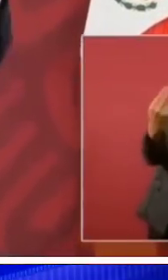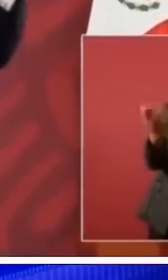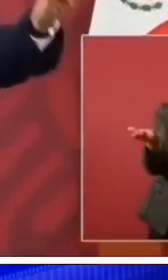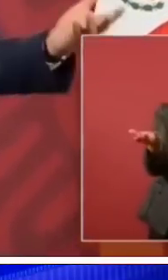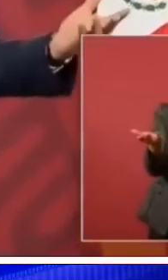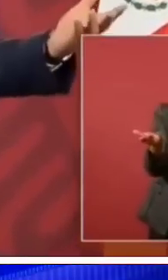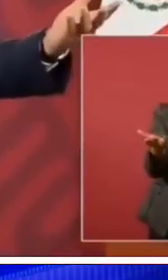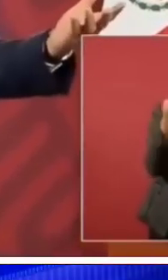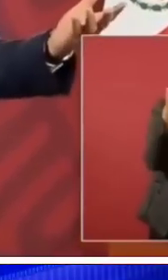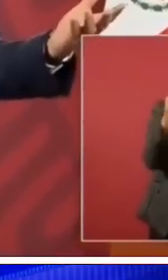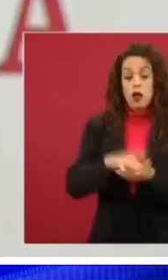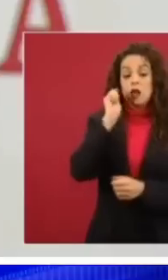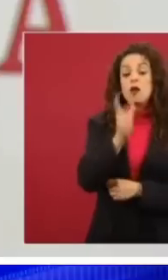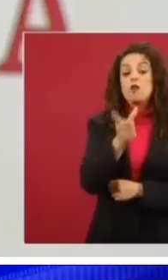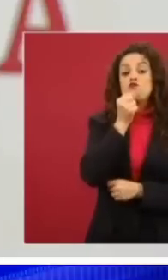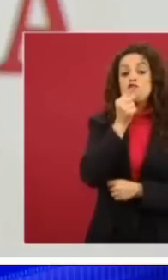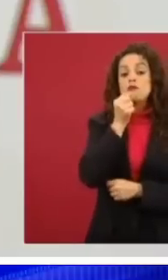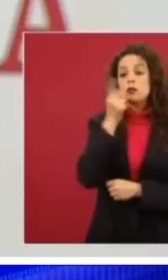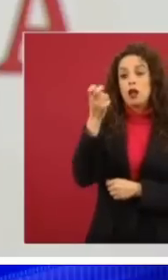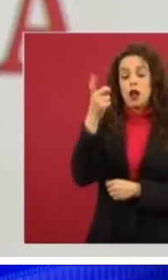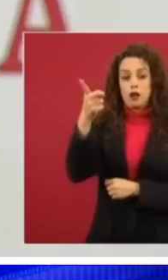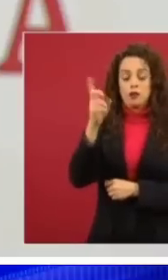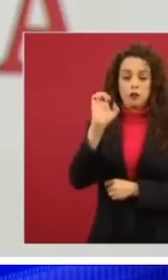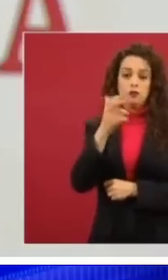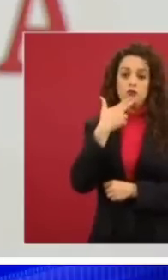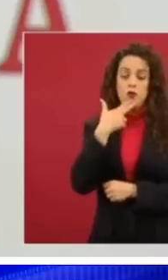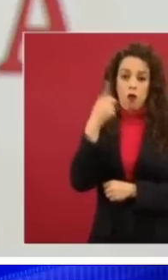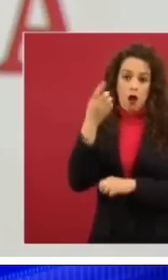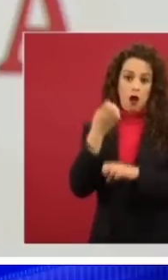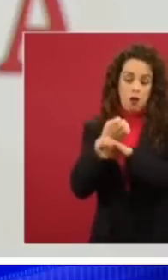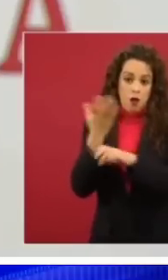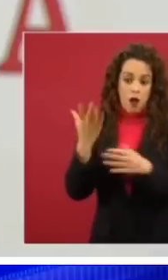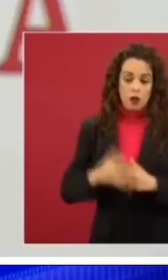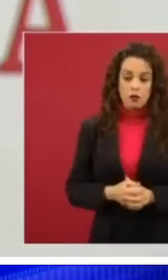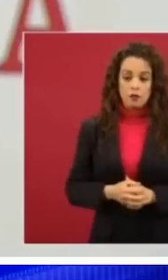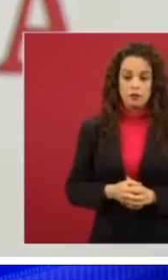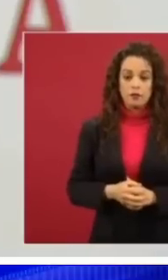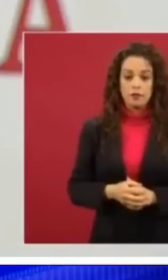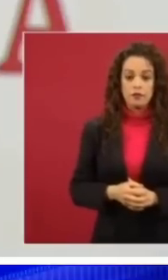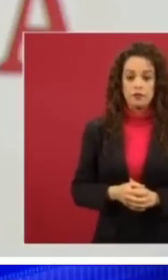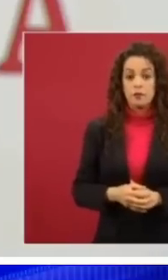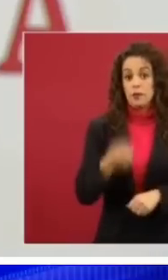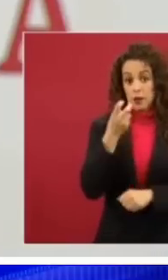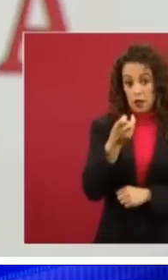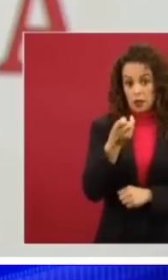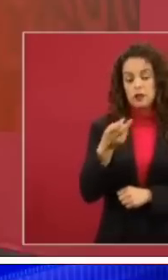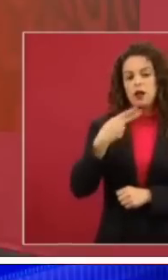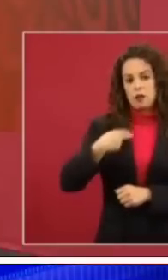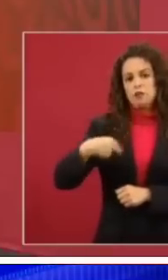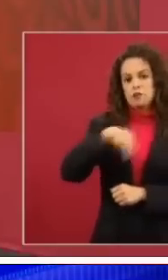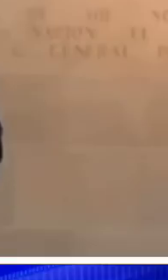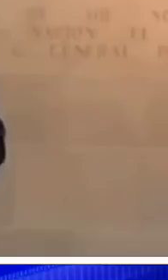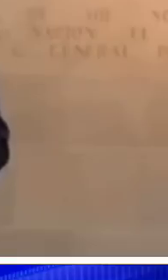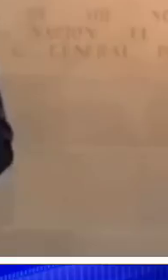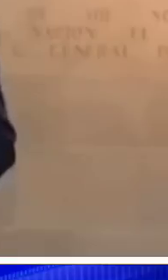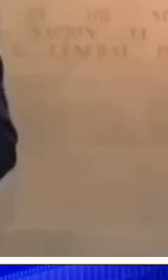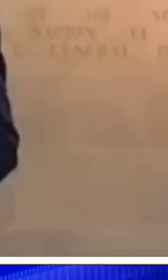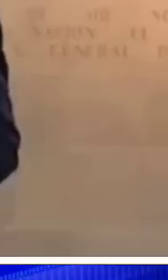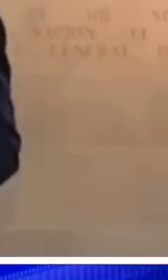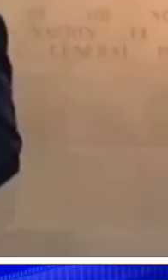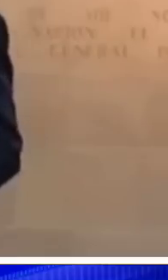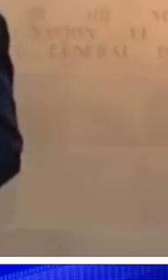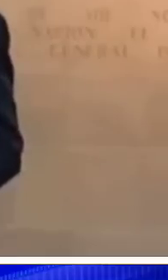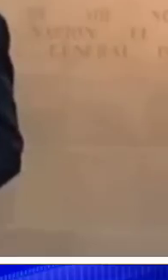la que los estaba persiguiendo y finalmente después de todo esto se logra ya la detención que es lo que finalmente